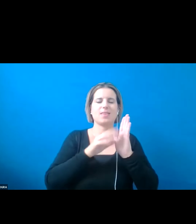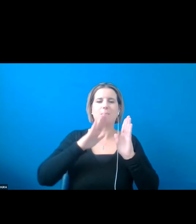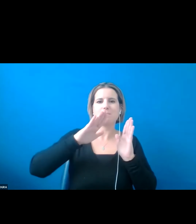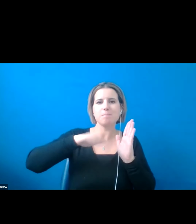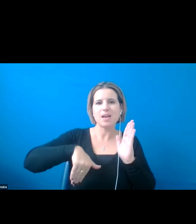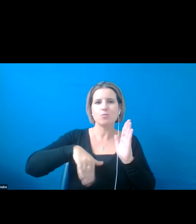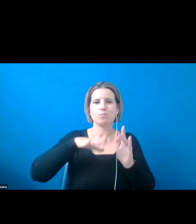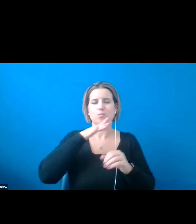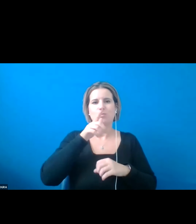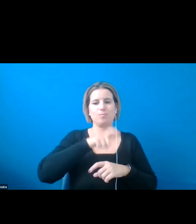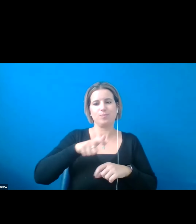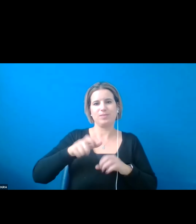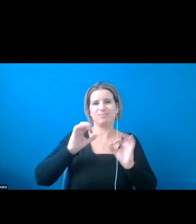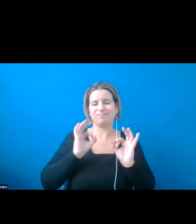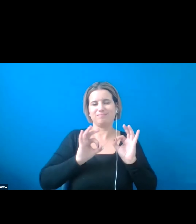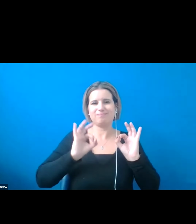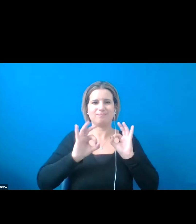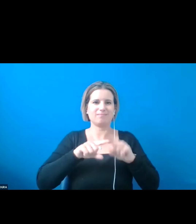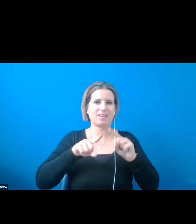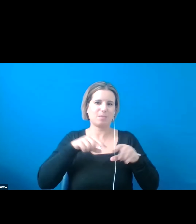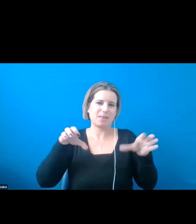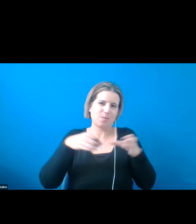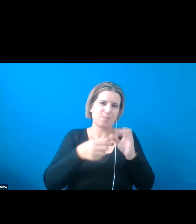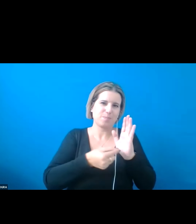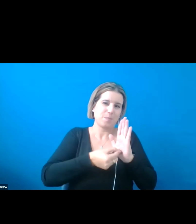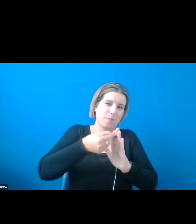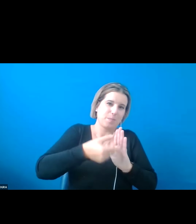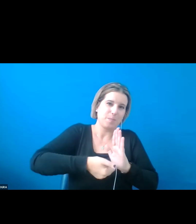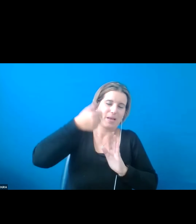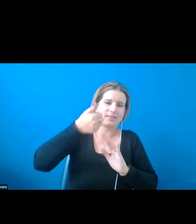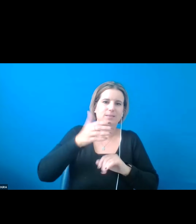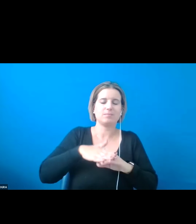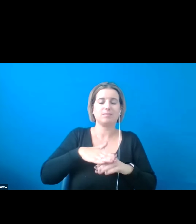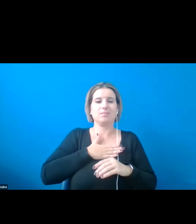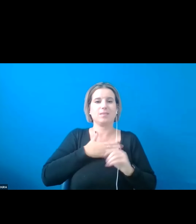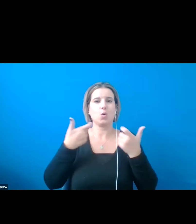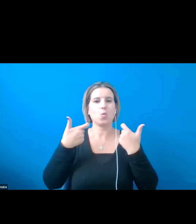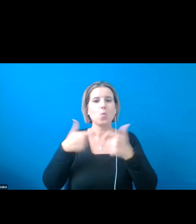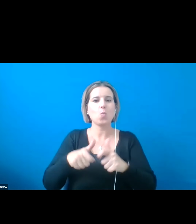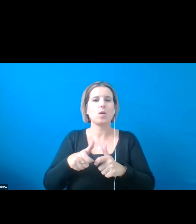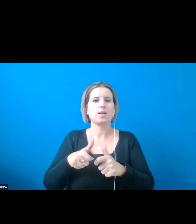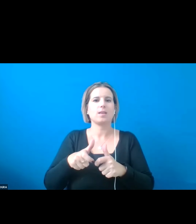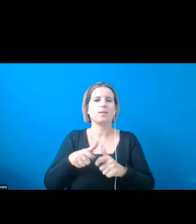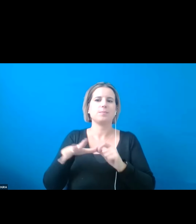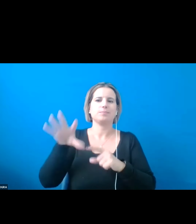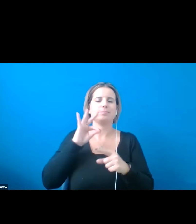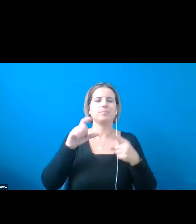poblaciones determinadas sí que tomamos alguna más en nuestra unidad hemos optado por la primera vía no sé